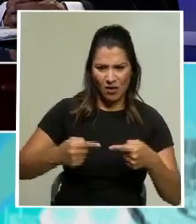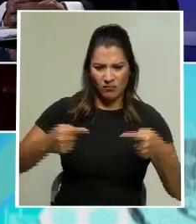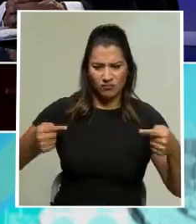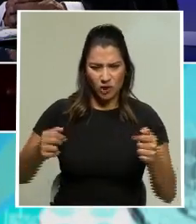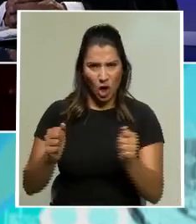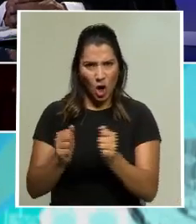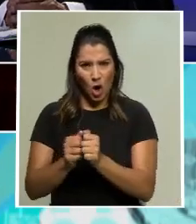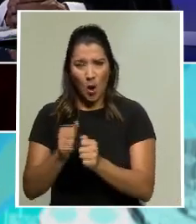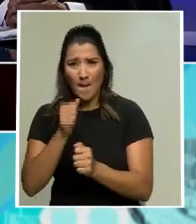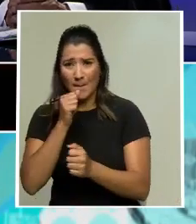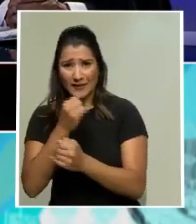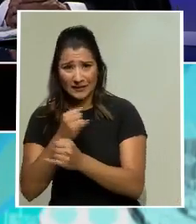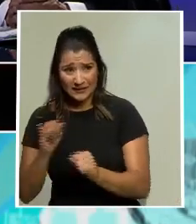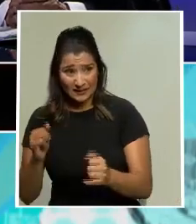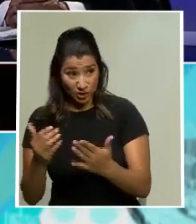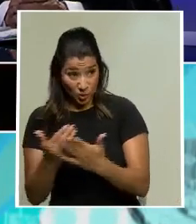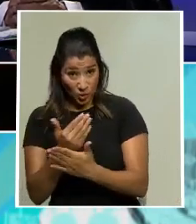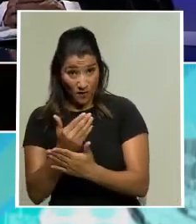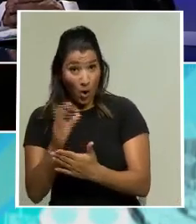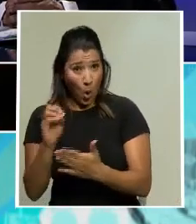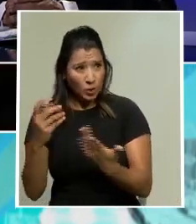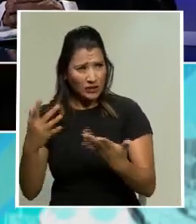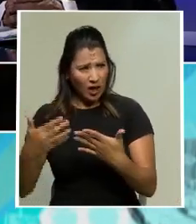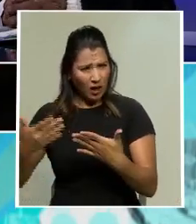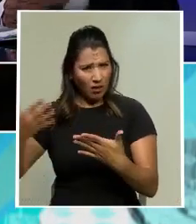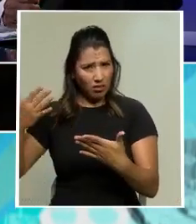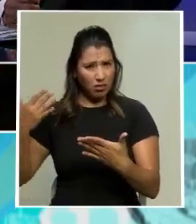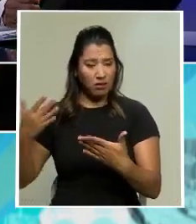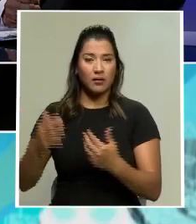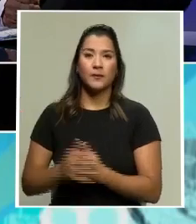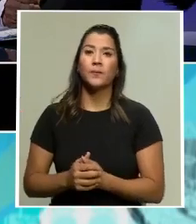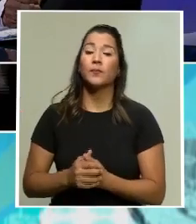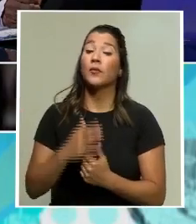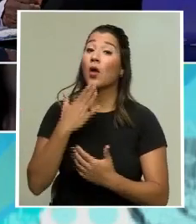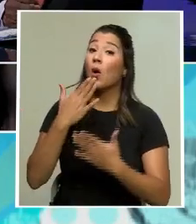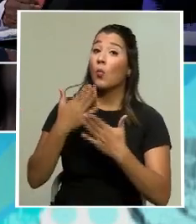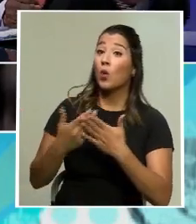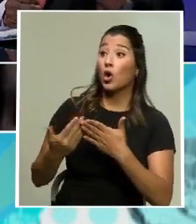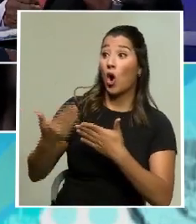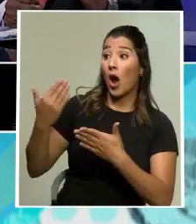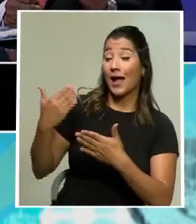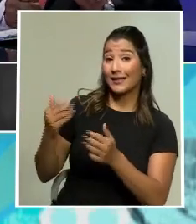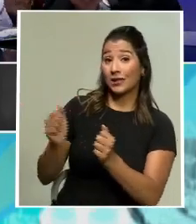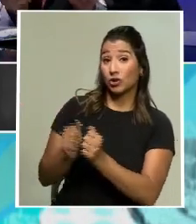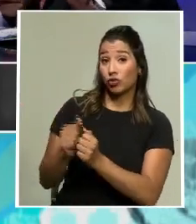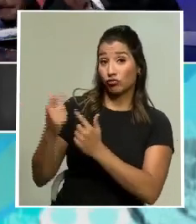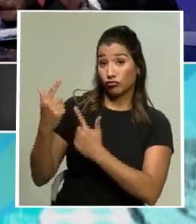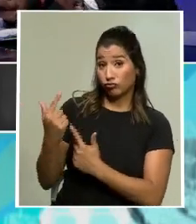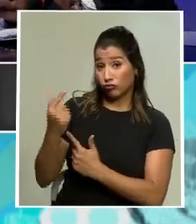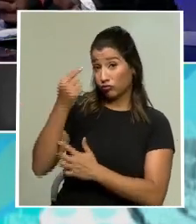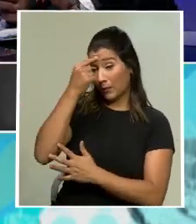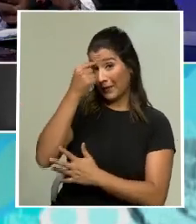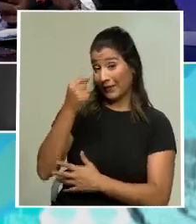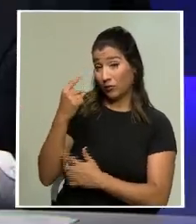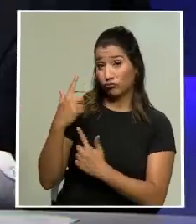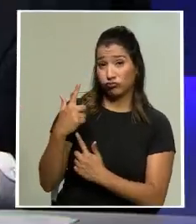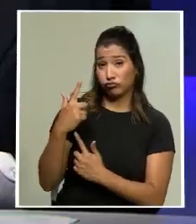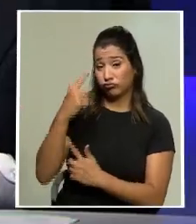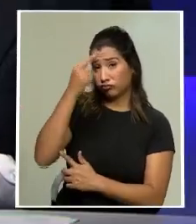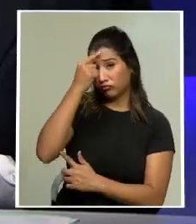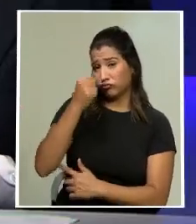independiente? ¿O tiene raíces más viejas? Bueno, en la época de los militares no era